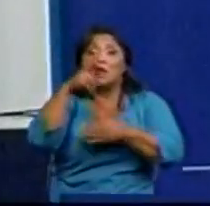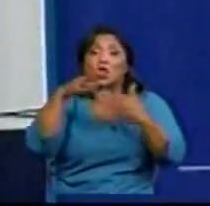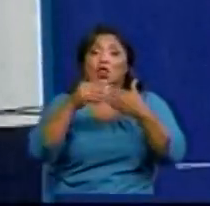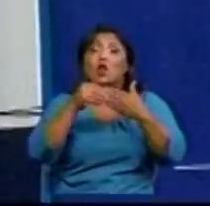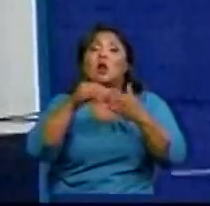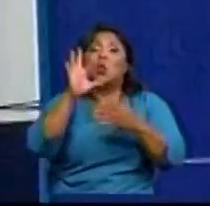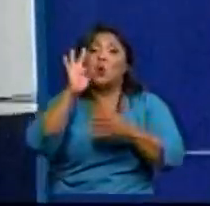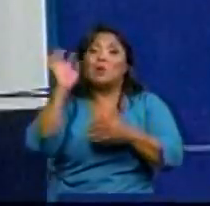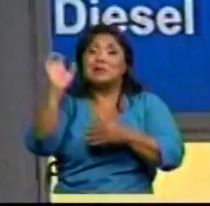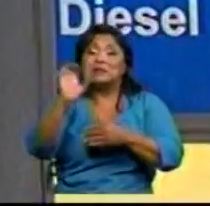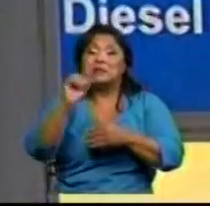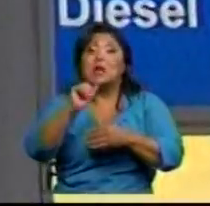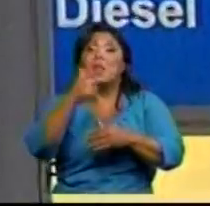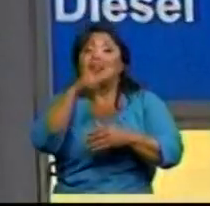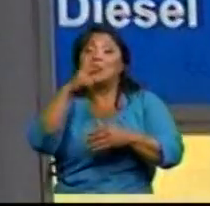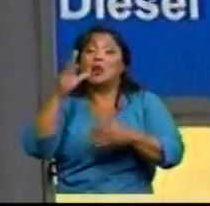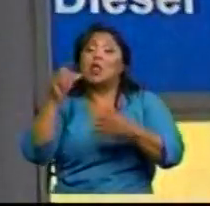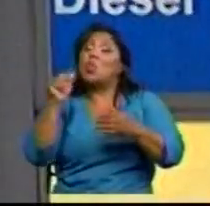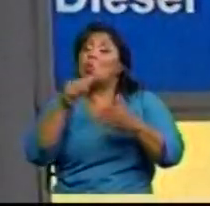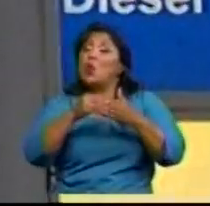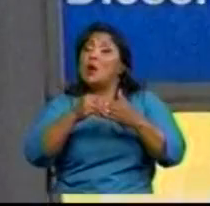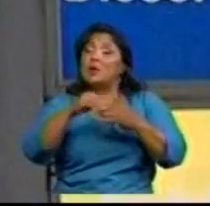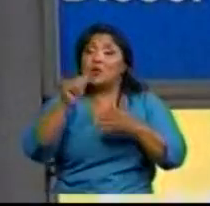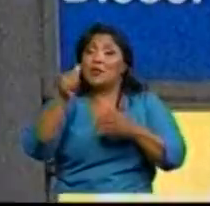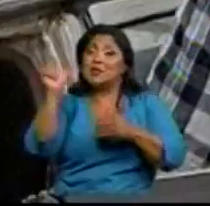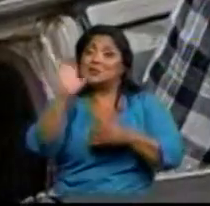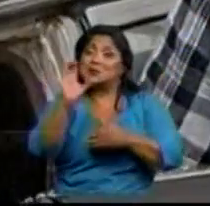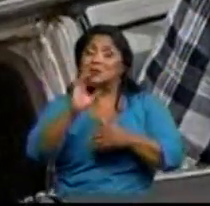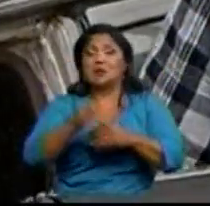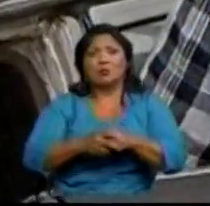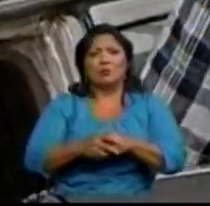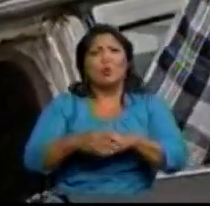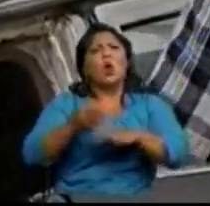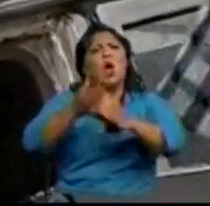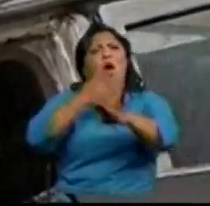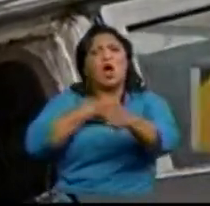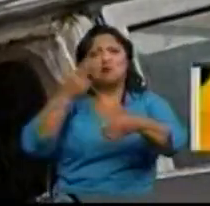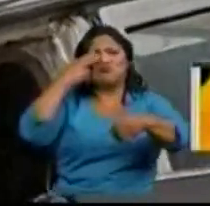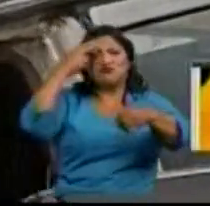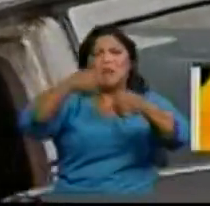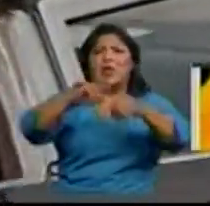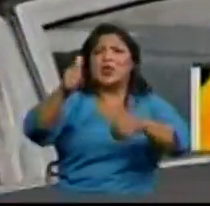y 3 dólares con 10 centavos ordenadamente lo cual día